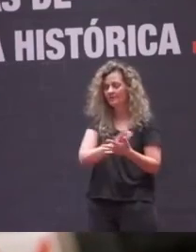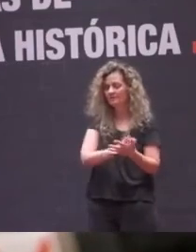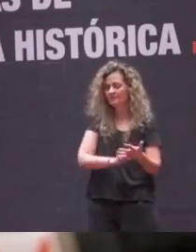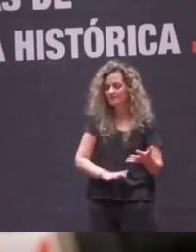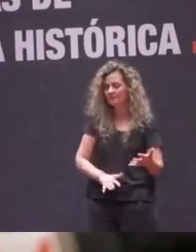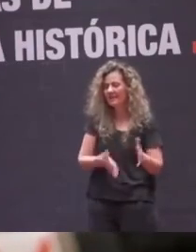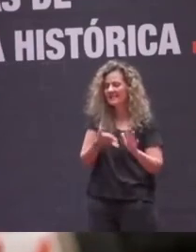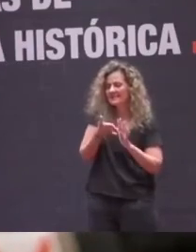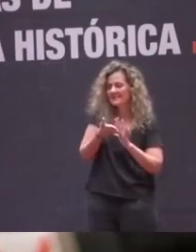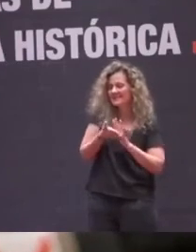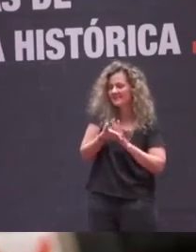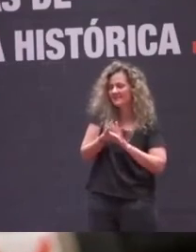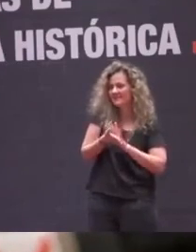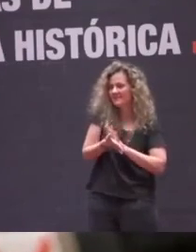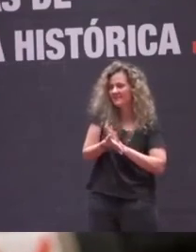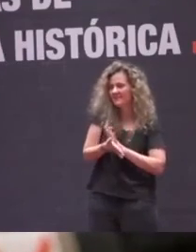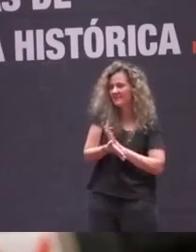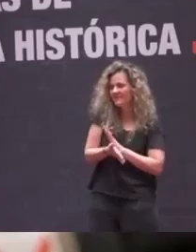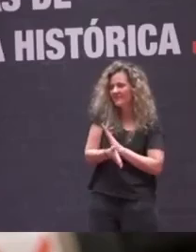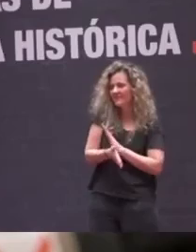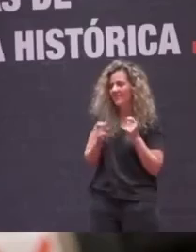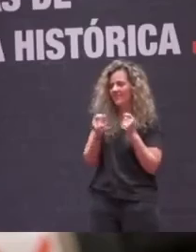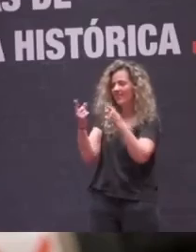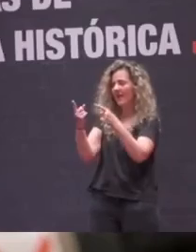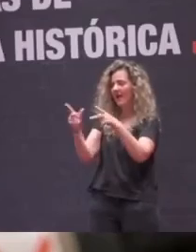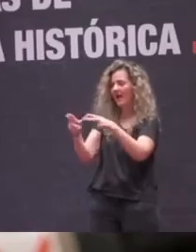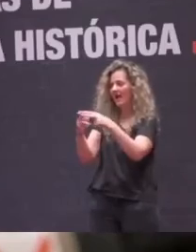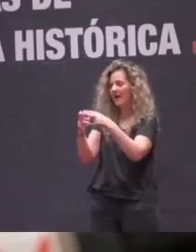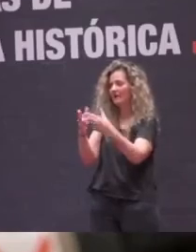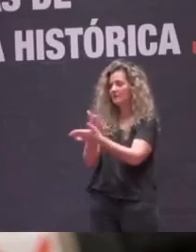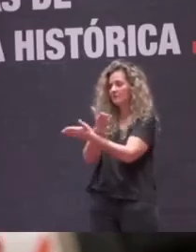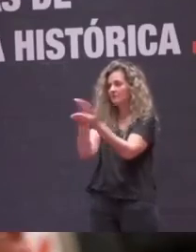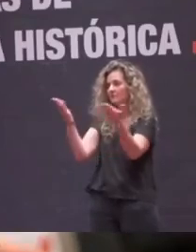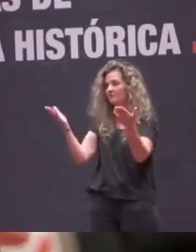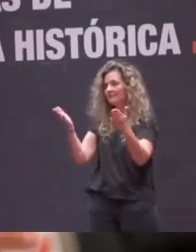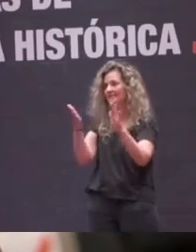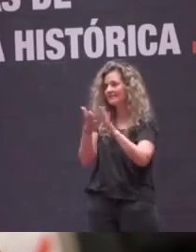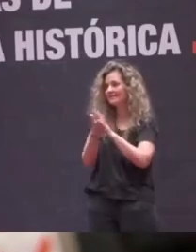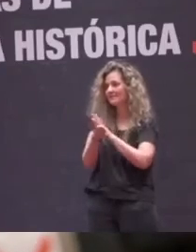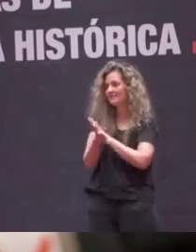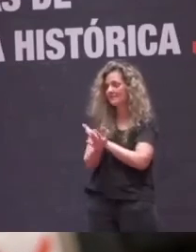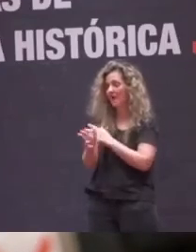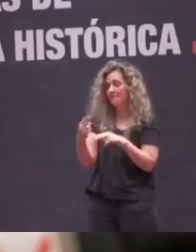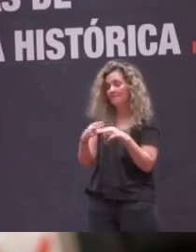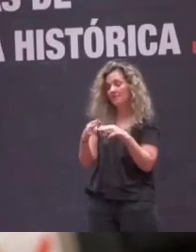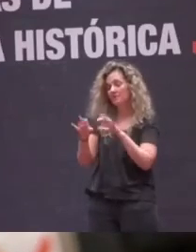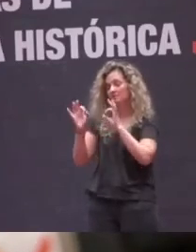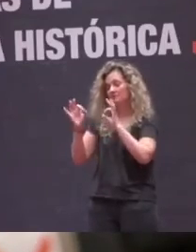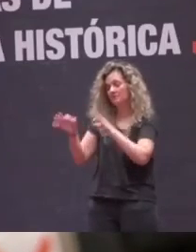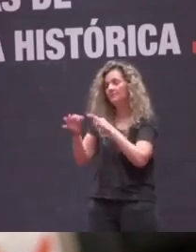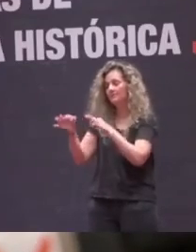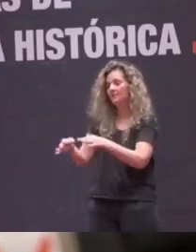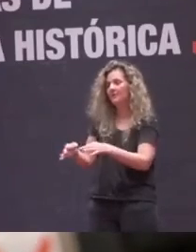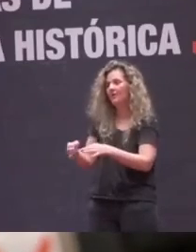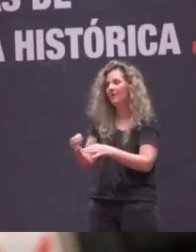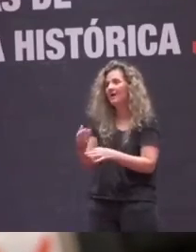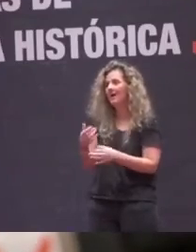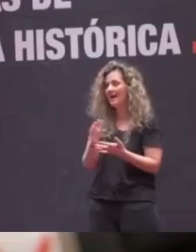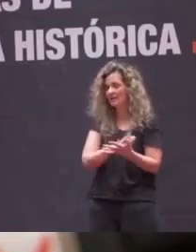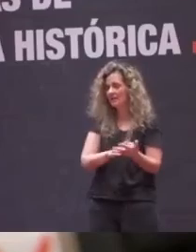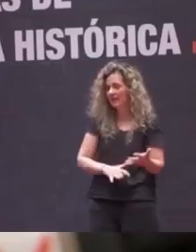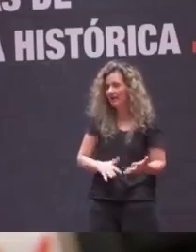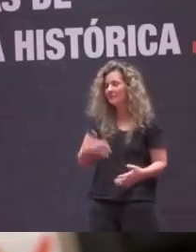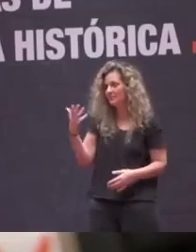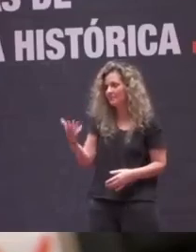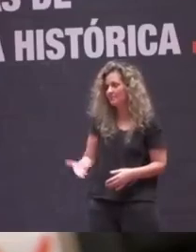a explicación que se dá á sociedade, explicación que sempre é unha explicación política, bueno, pues, o relato é